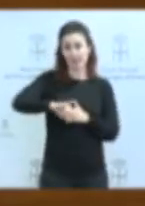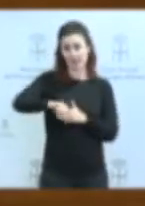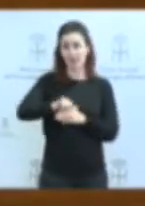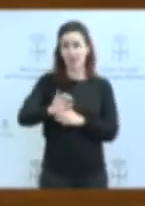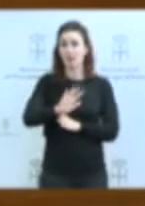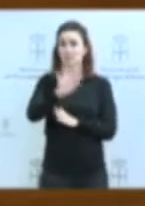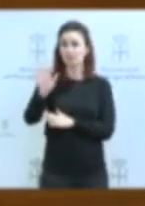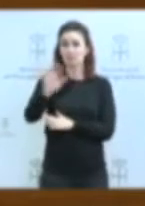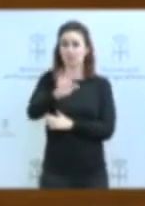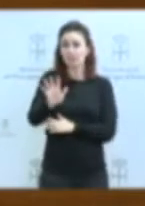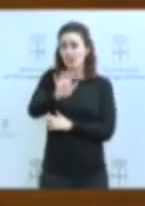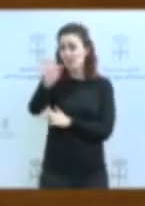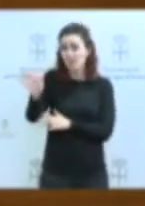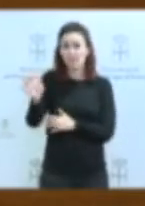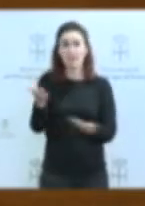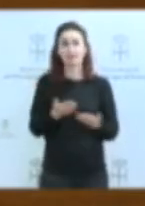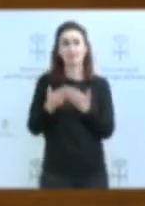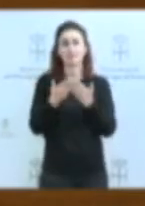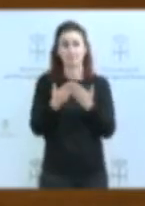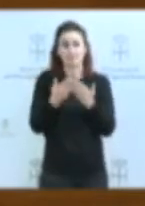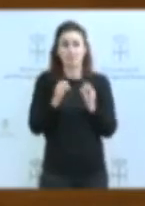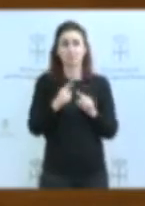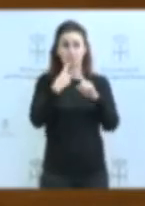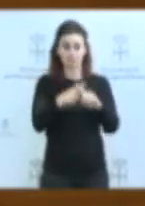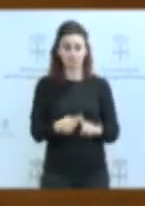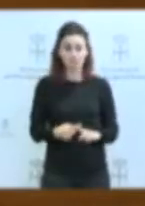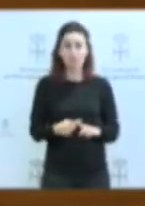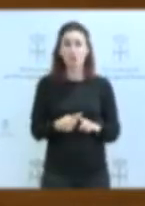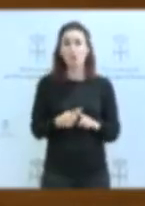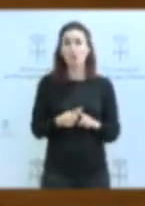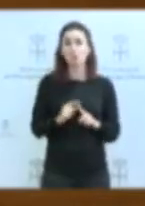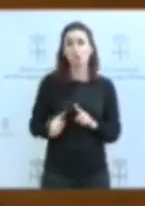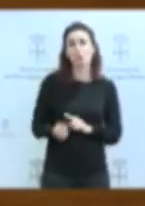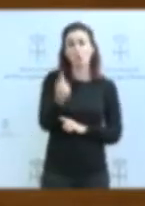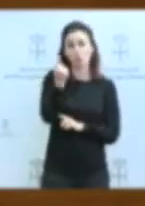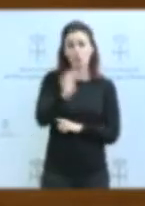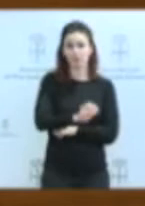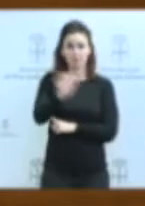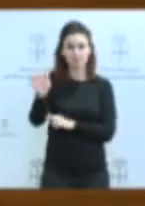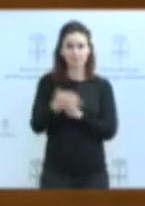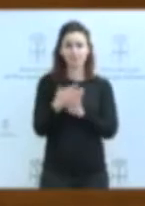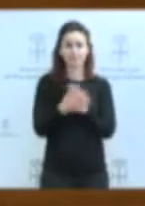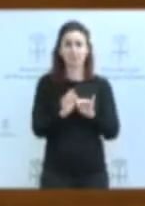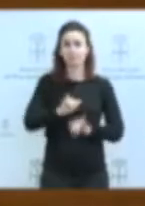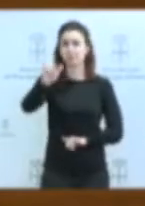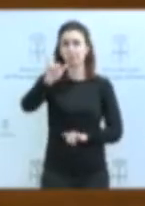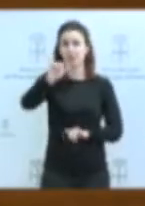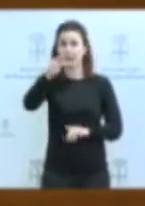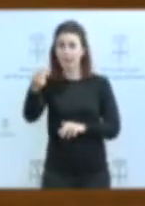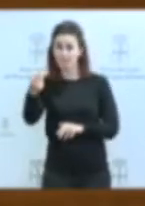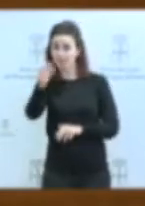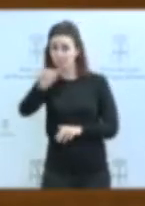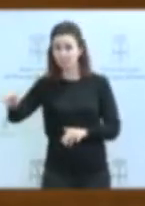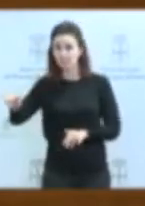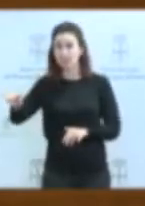Amsterdam Schiphol es el aeropuerto número 1 en Europa en términos de conectividad directa, sustituyendo a Londres Heathrow desde el año 2016. Yo les